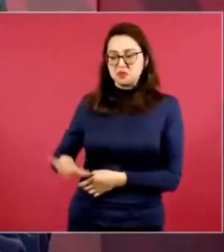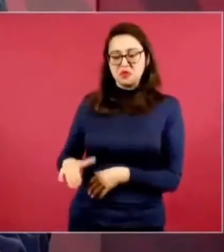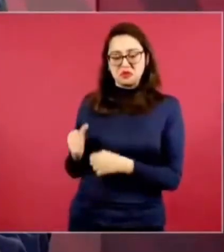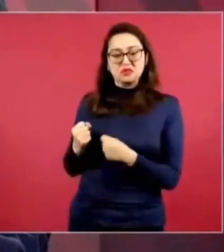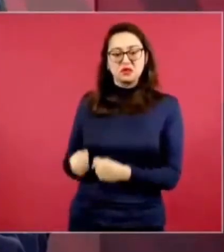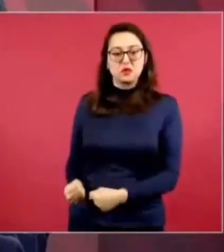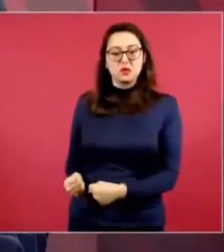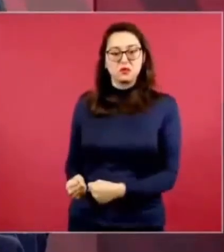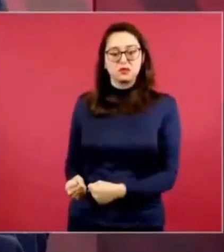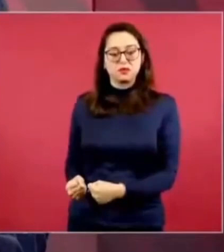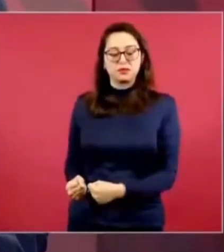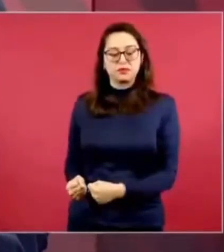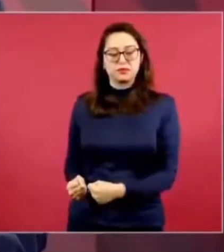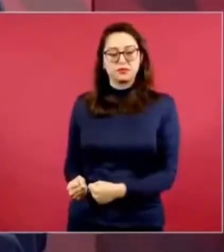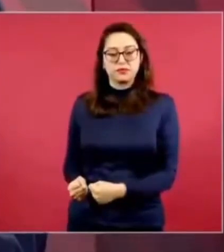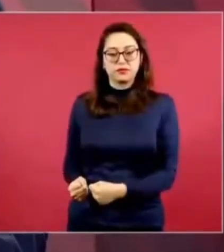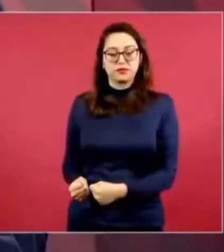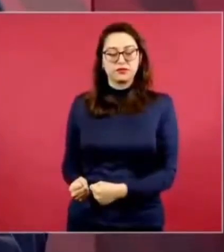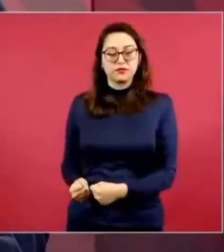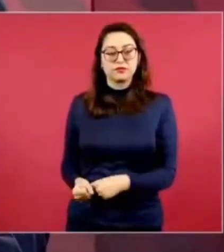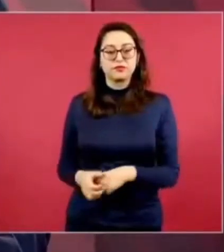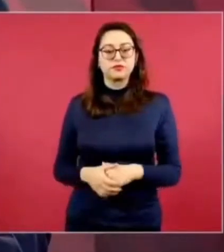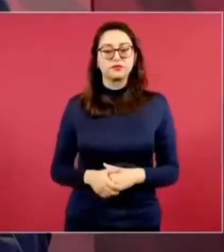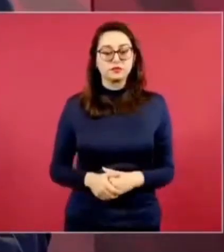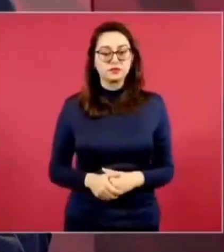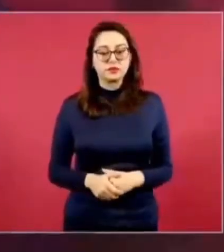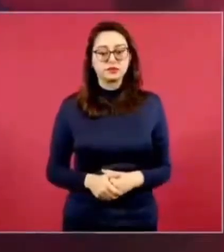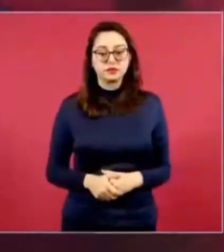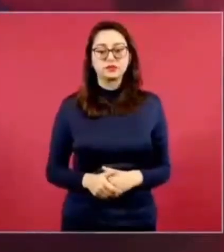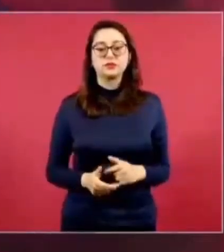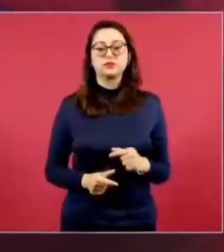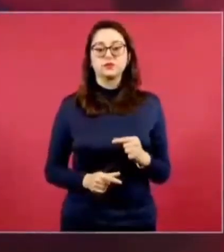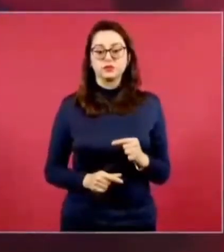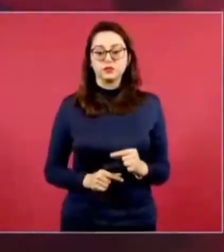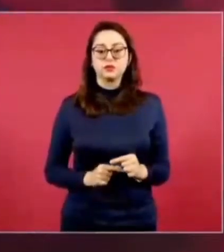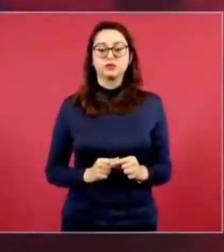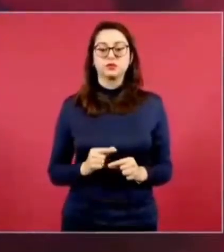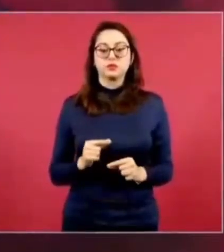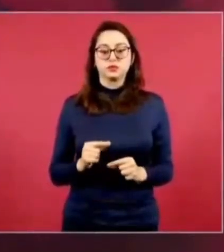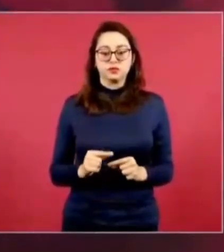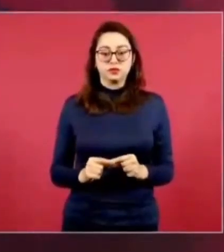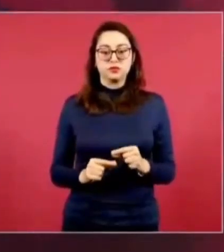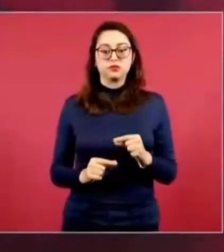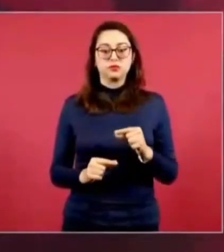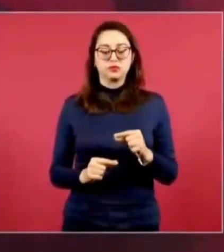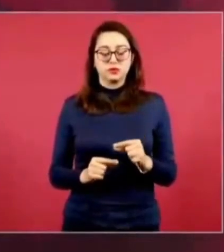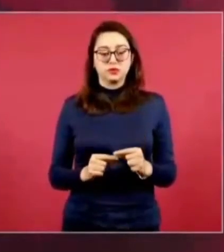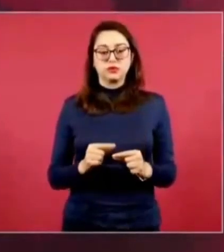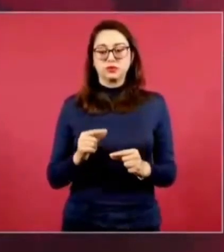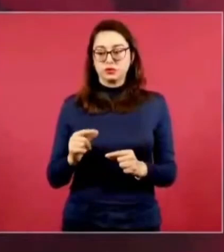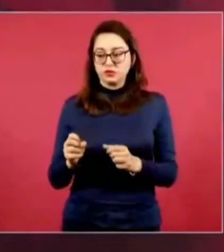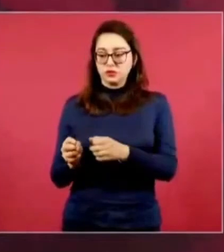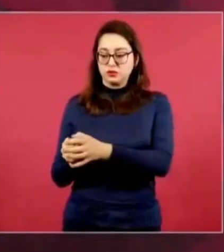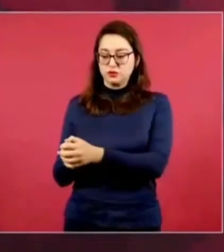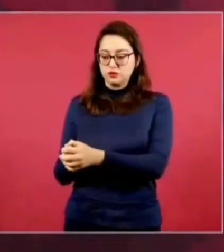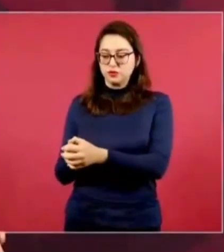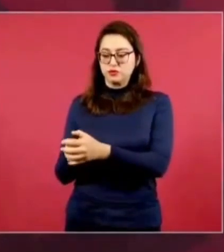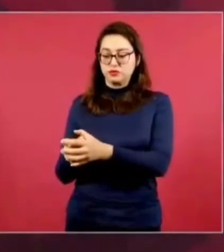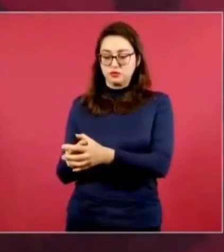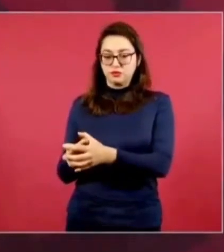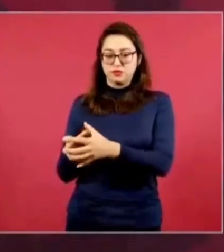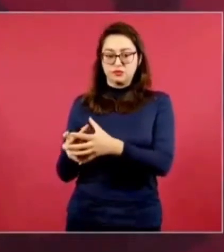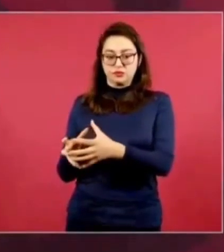trópico y poco a poco se fue poblando